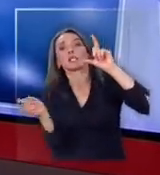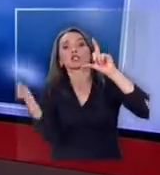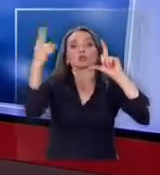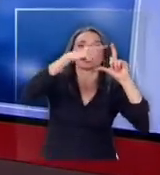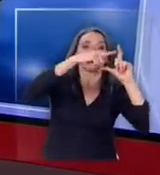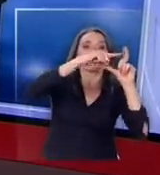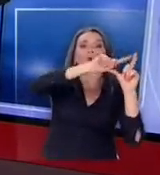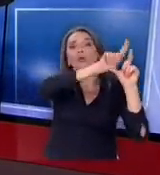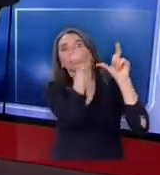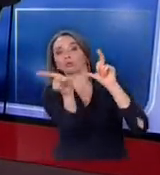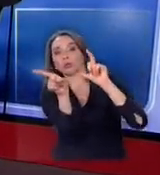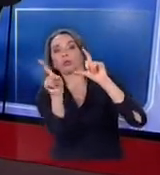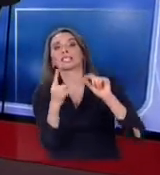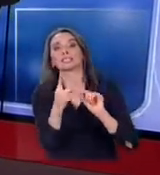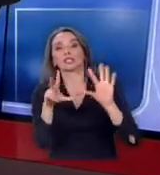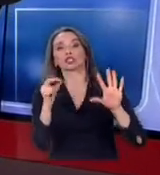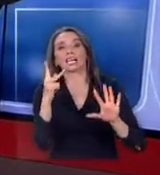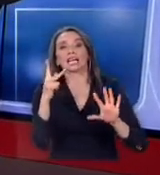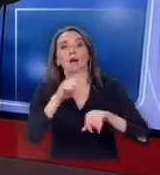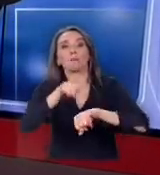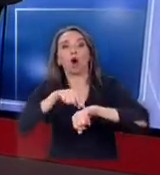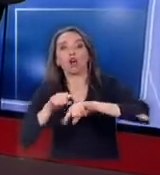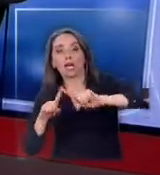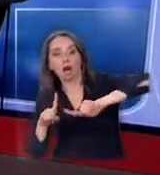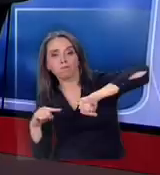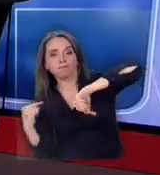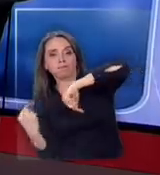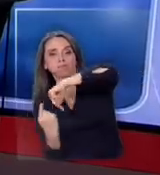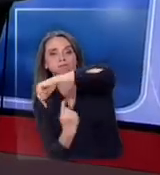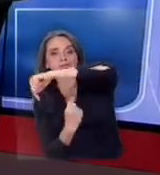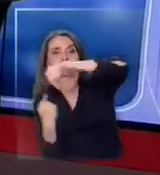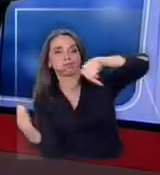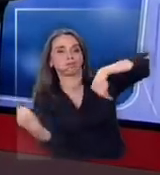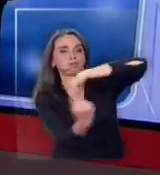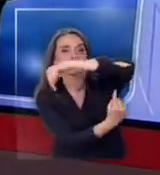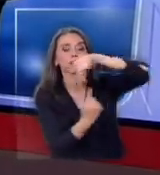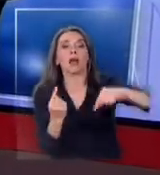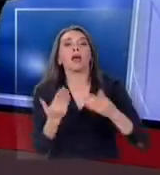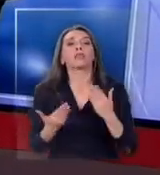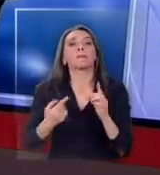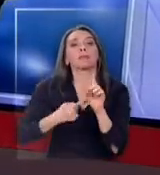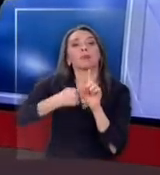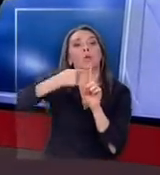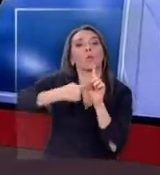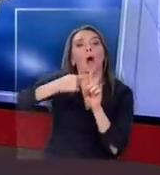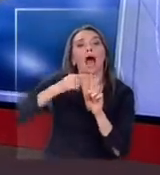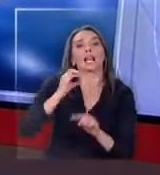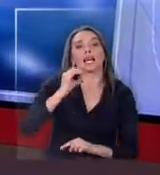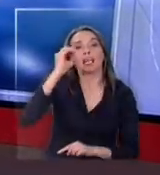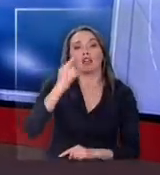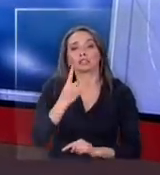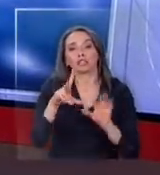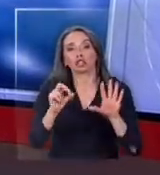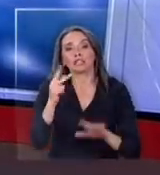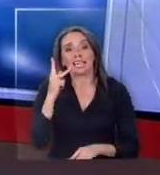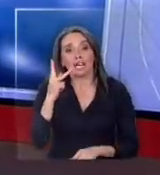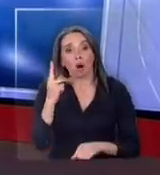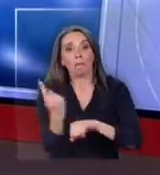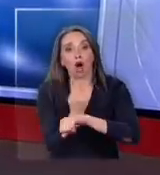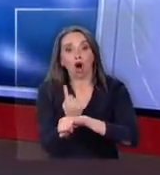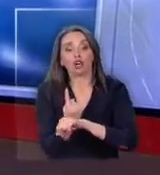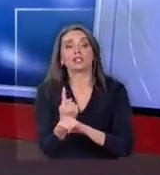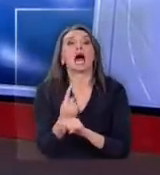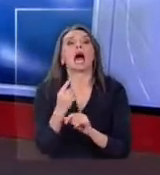Puede alcanzar acá, dice 180 kilómetros por hora, pero esto depende completamente del grado al que llegue. 180 kilómetros por hora, estaríamos hablando